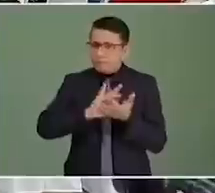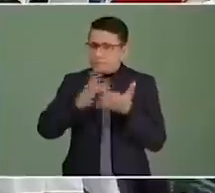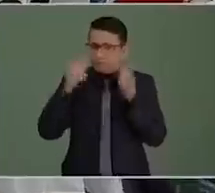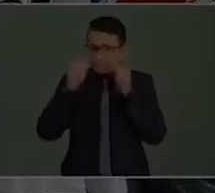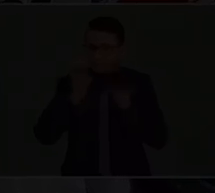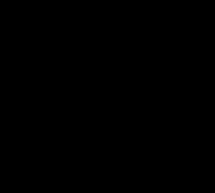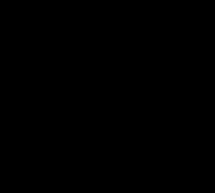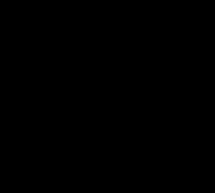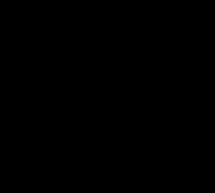gracias